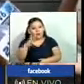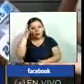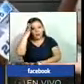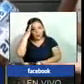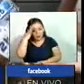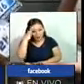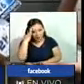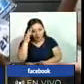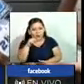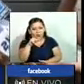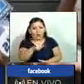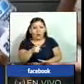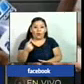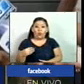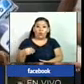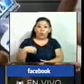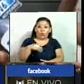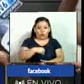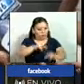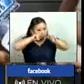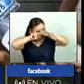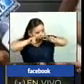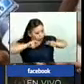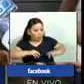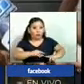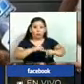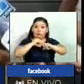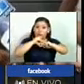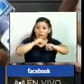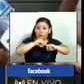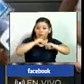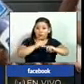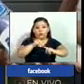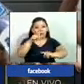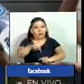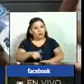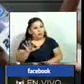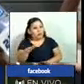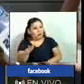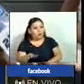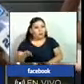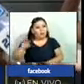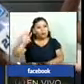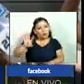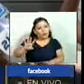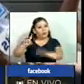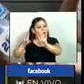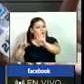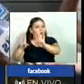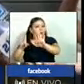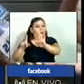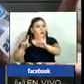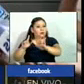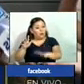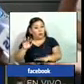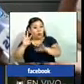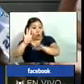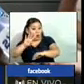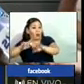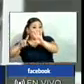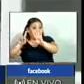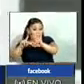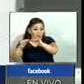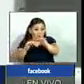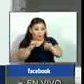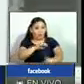conocen de los casos de los intensivistas son especialistas que tienen en el país cerca de 46 médicos intensivistas por